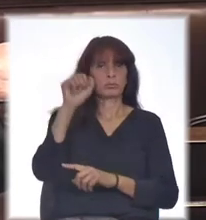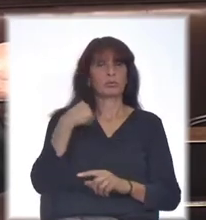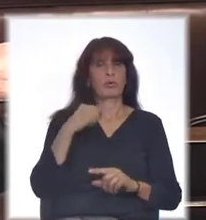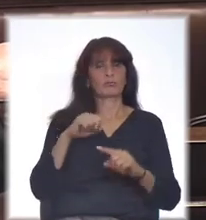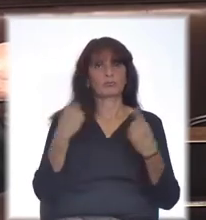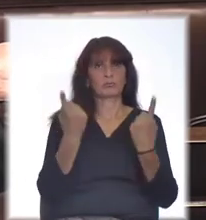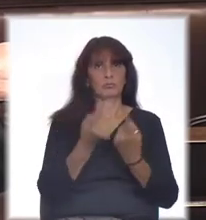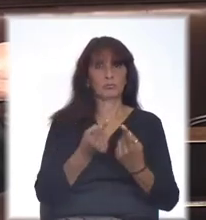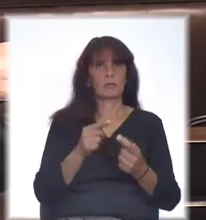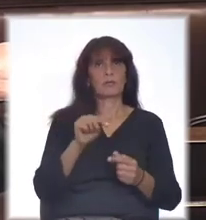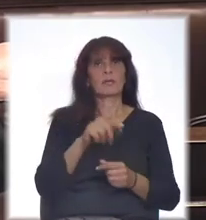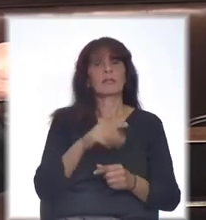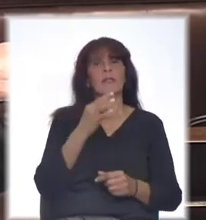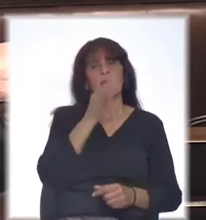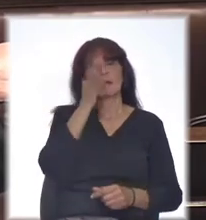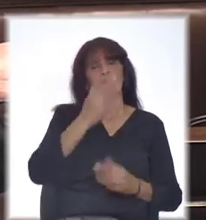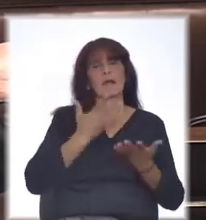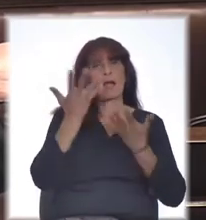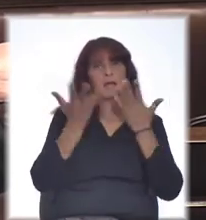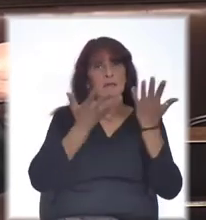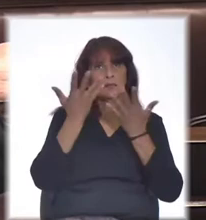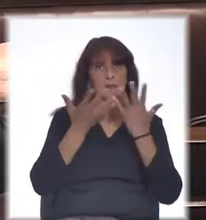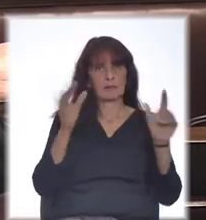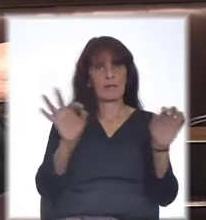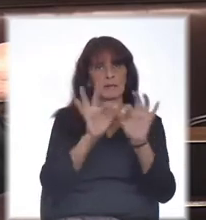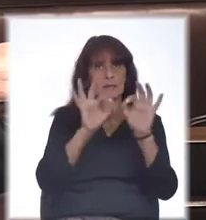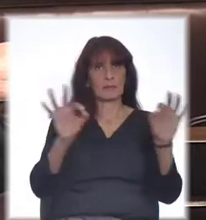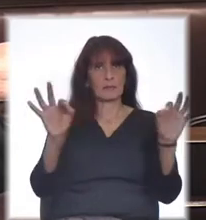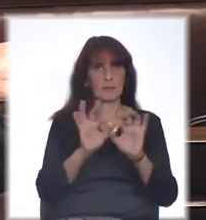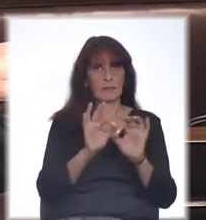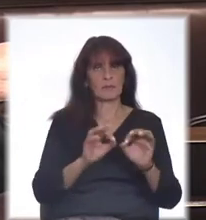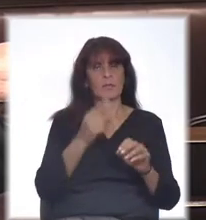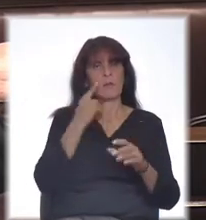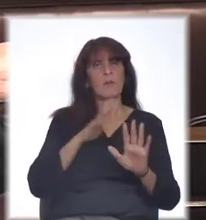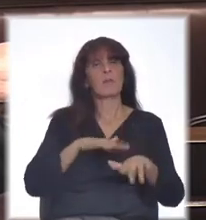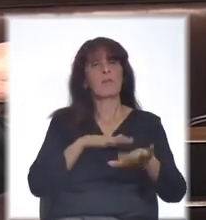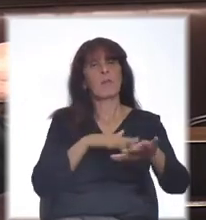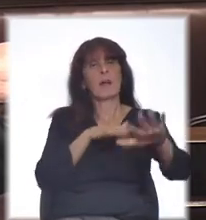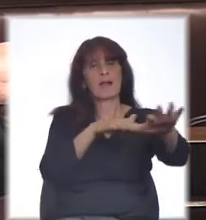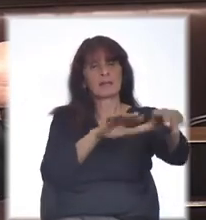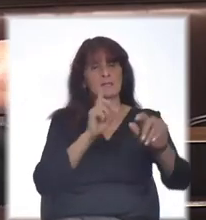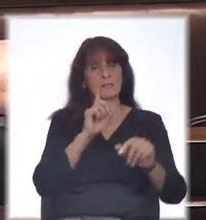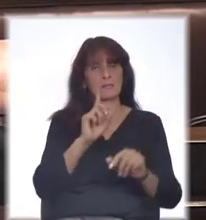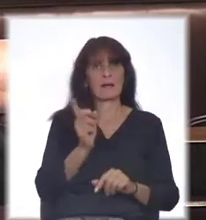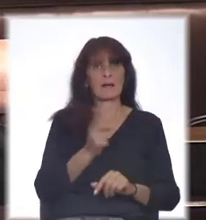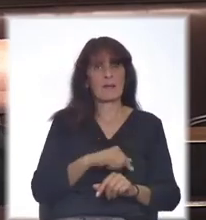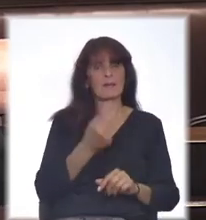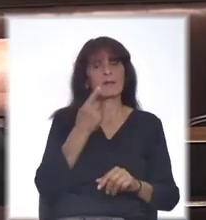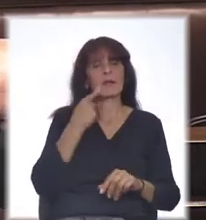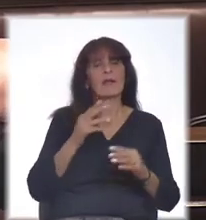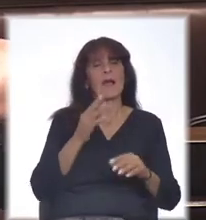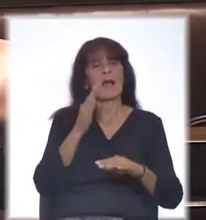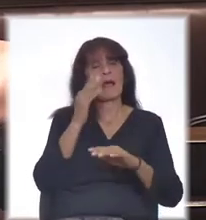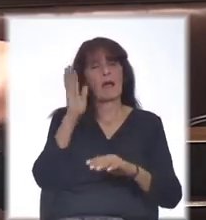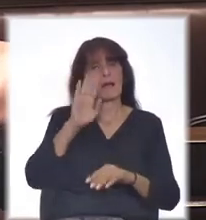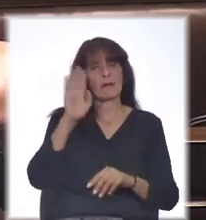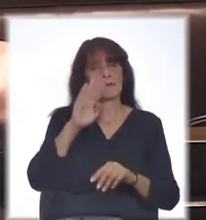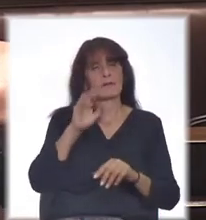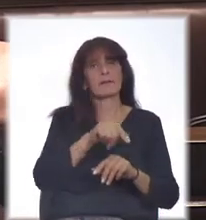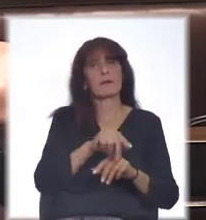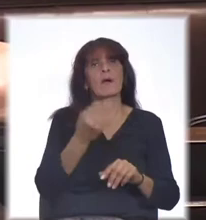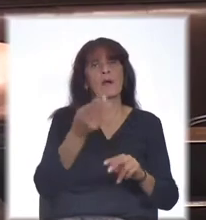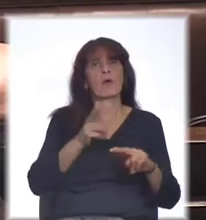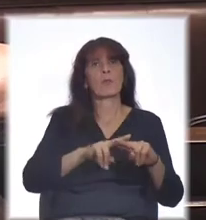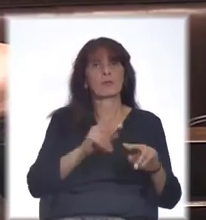temblad, del himno nacional en los actos públicos. Marchas relámpago, recordando el aniversario de la muerte de nuestros mártires